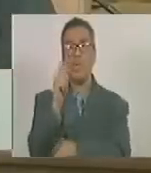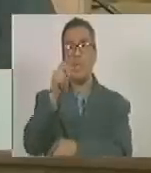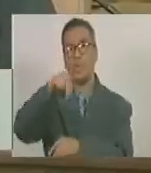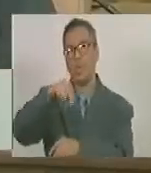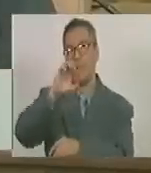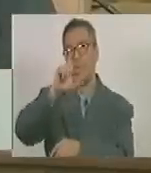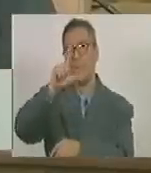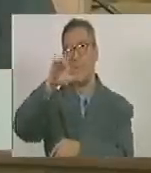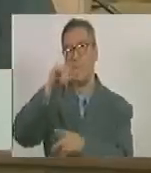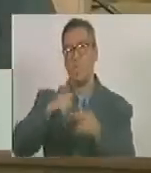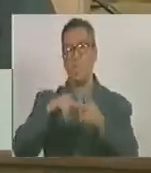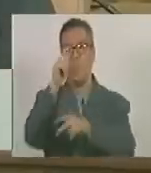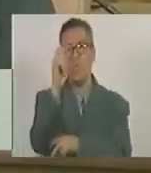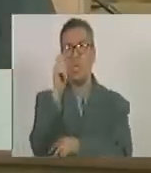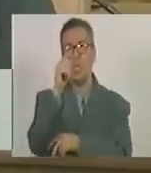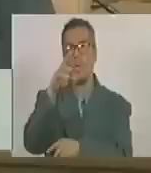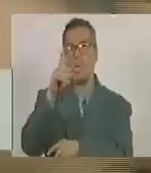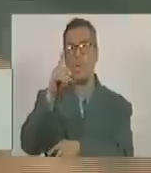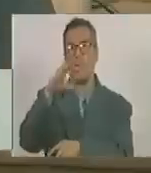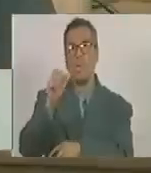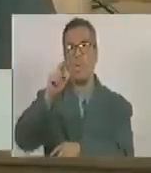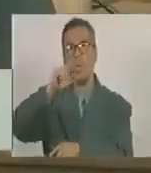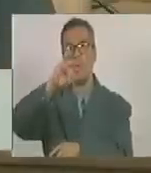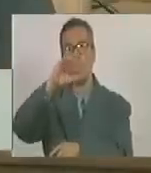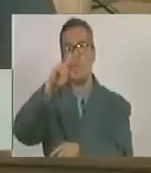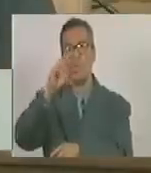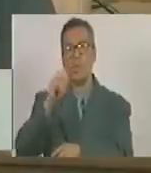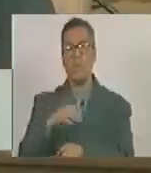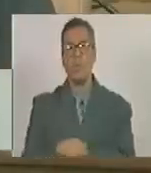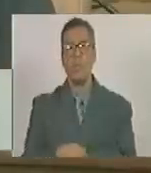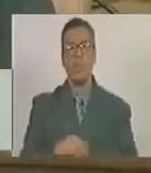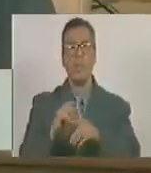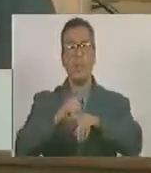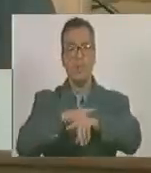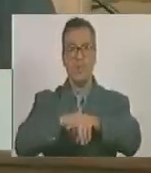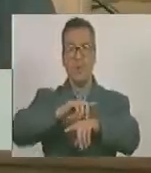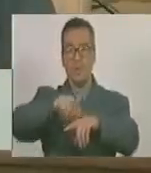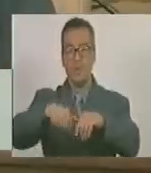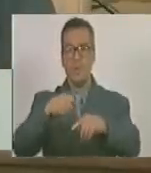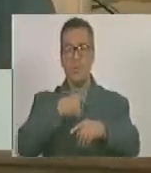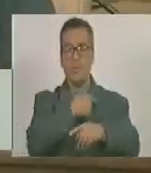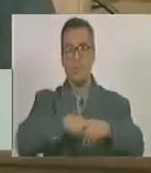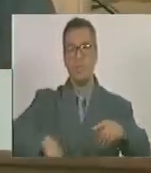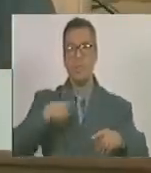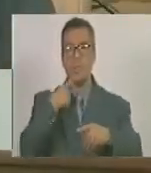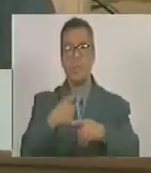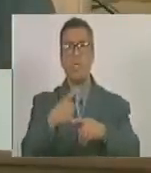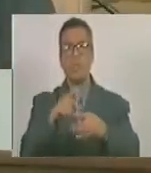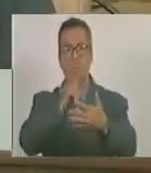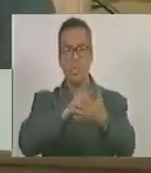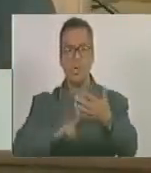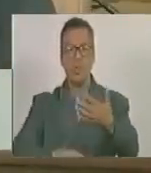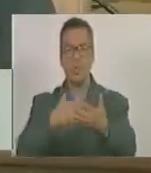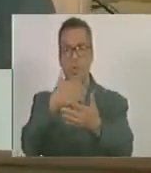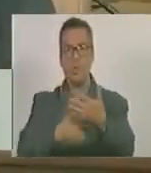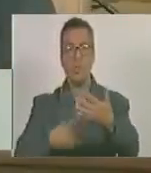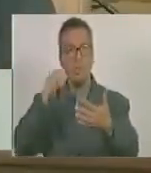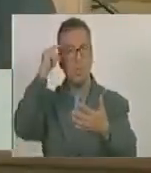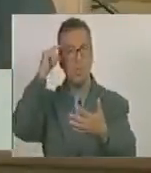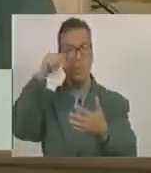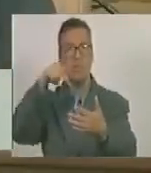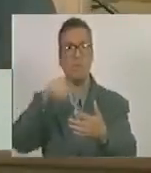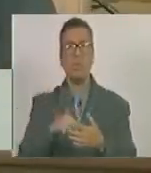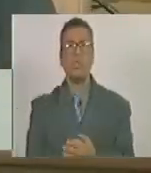Lisette Muñoz y al diputado Candelario Briceño. A continuación, el presidente ordenó dar lectura a la propuesta del orden del